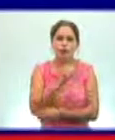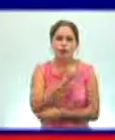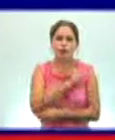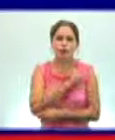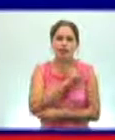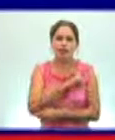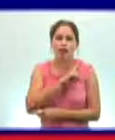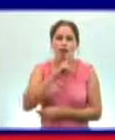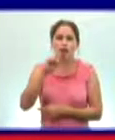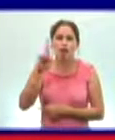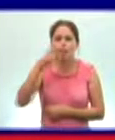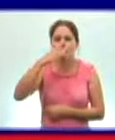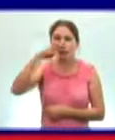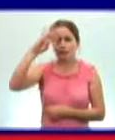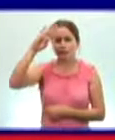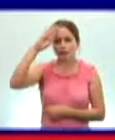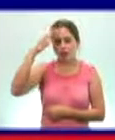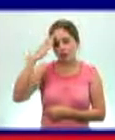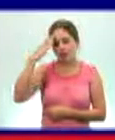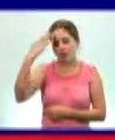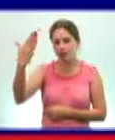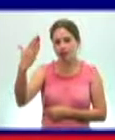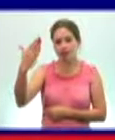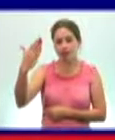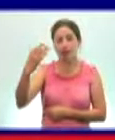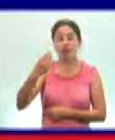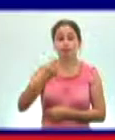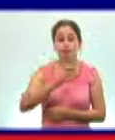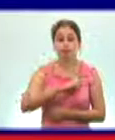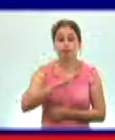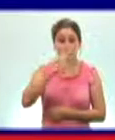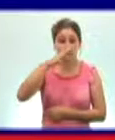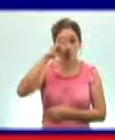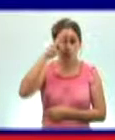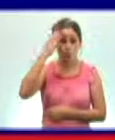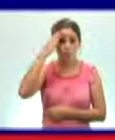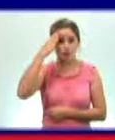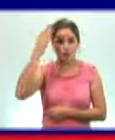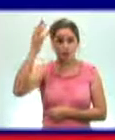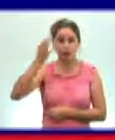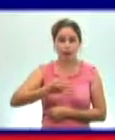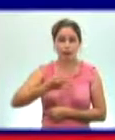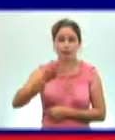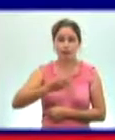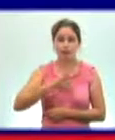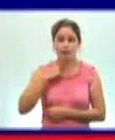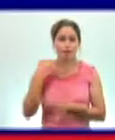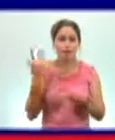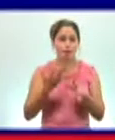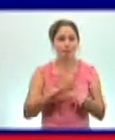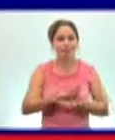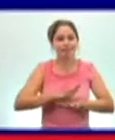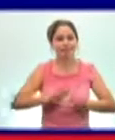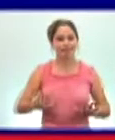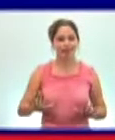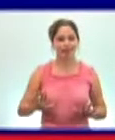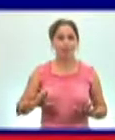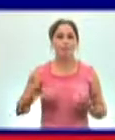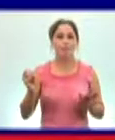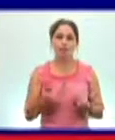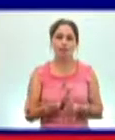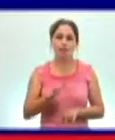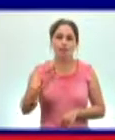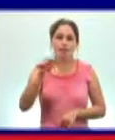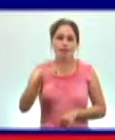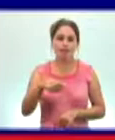patria siempre agradece. La muerte acaba, la prisión se rompe, empieza al fin con el morir la vida. Ese